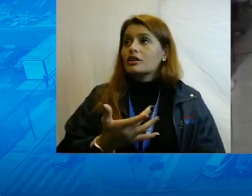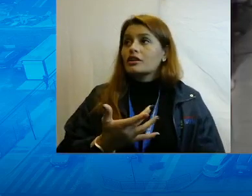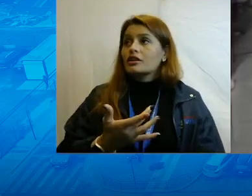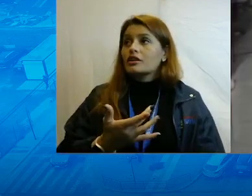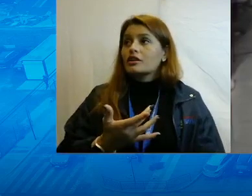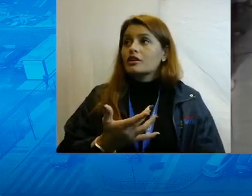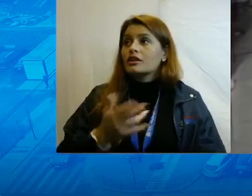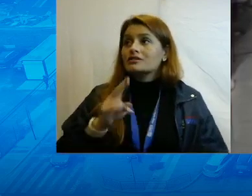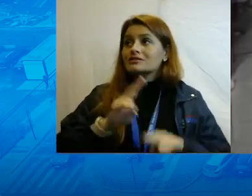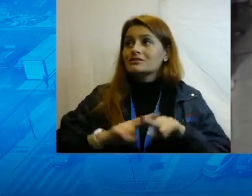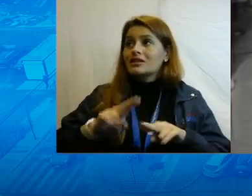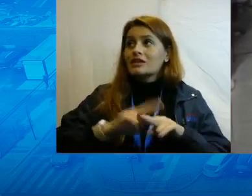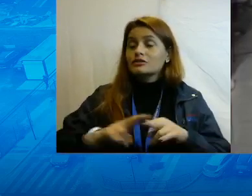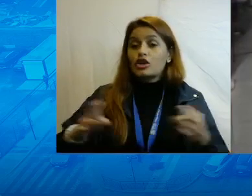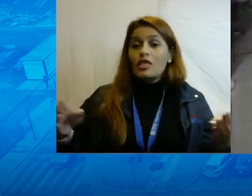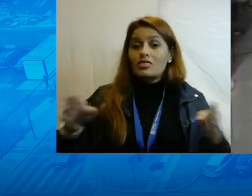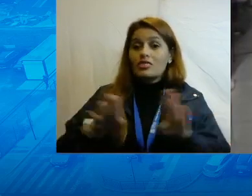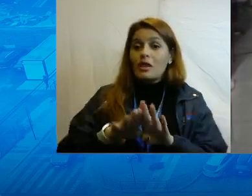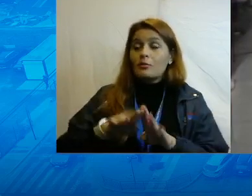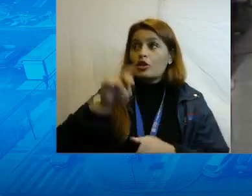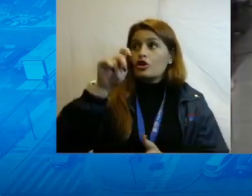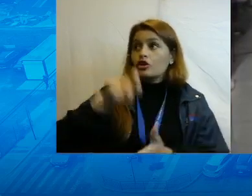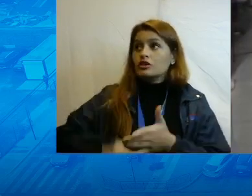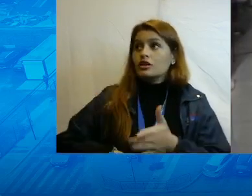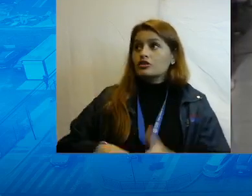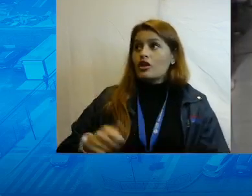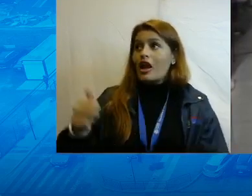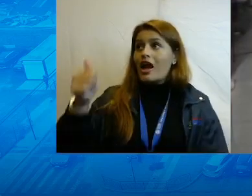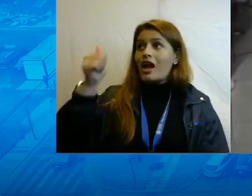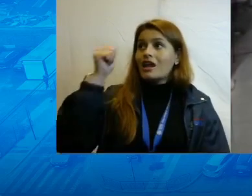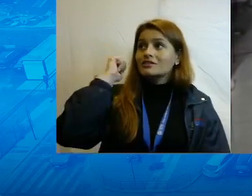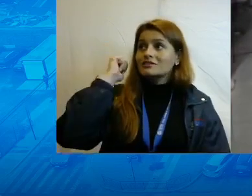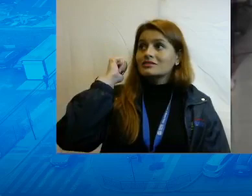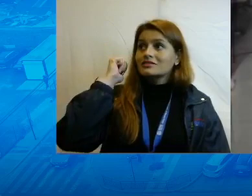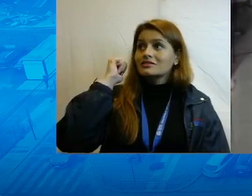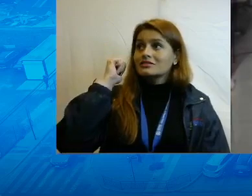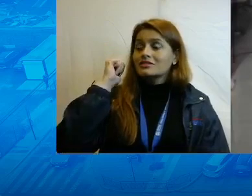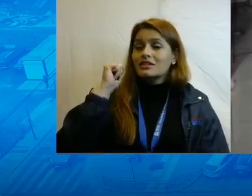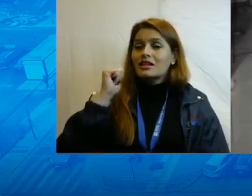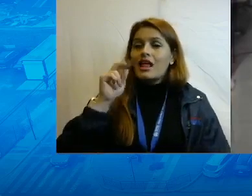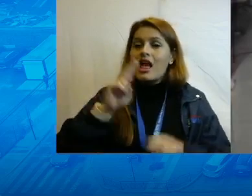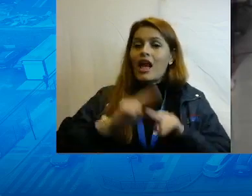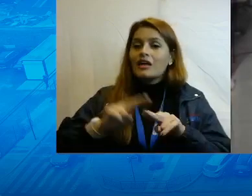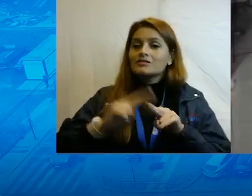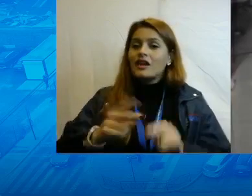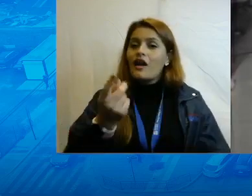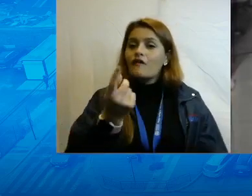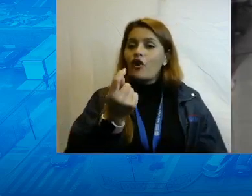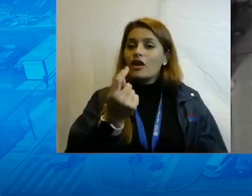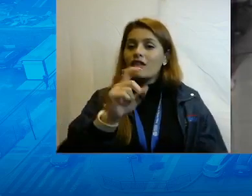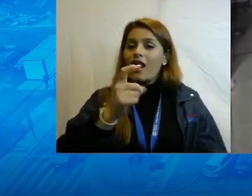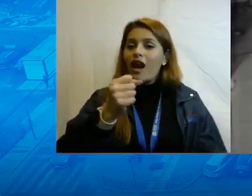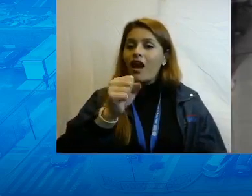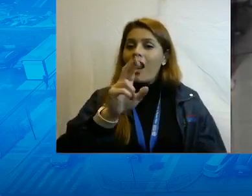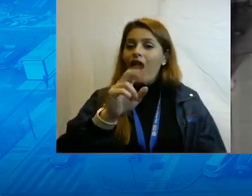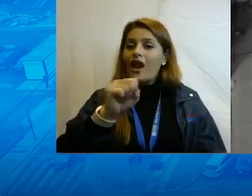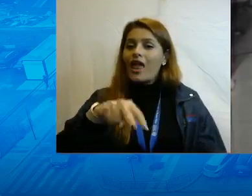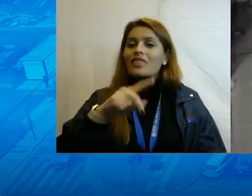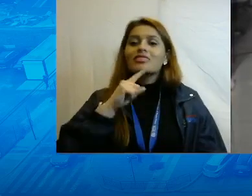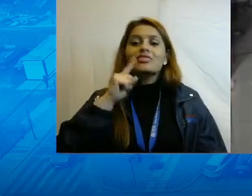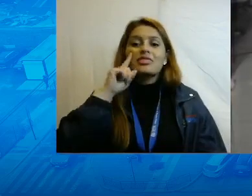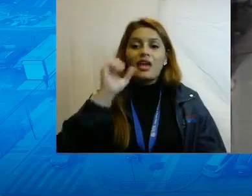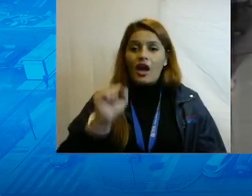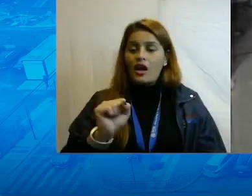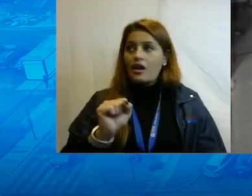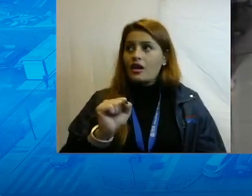se hizo término del mismo contrato y ayer se suponía que se entregaba la boleta de garantía por esta extensión de plazo. Por